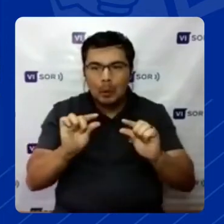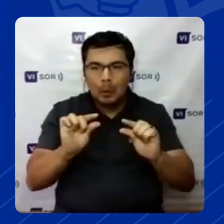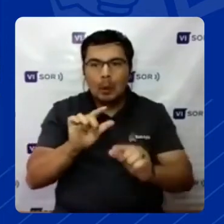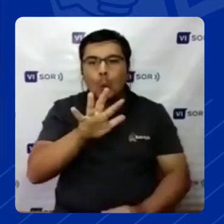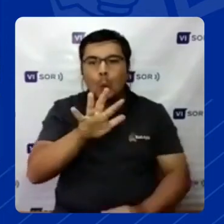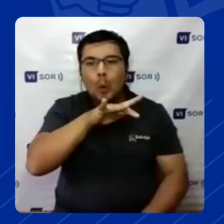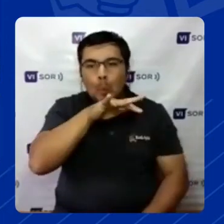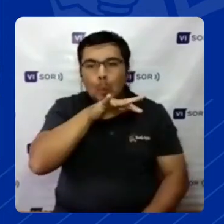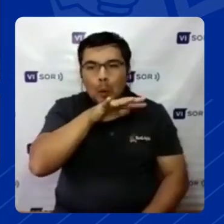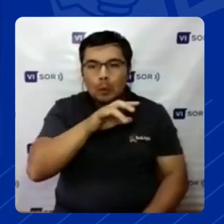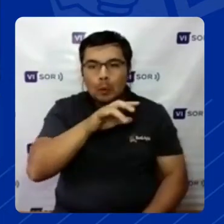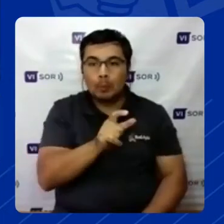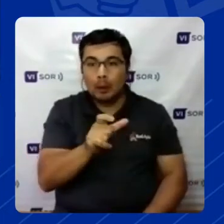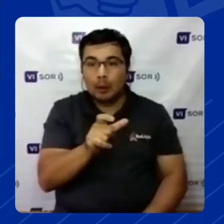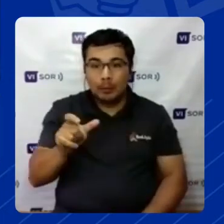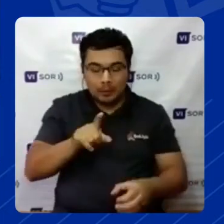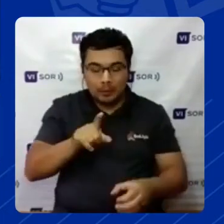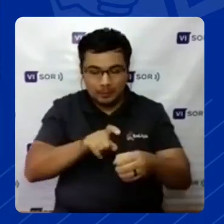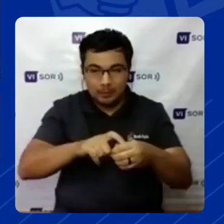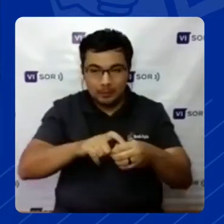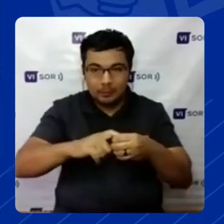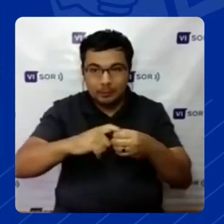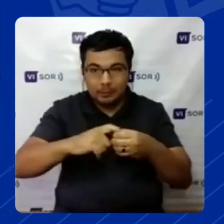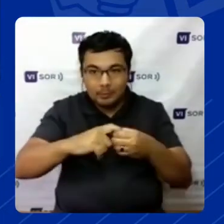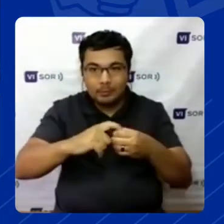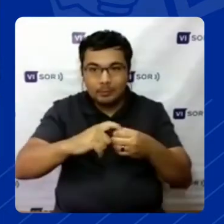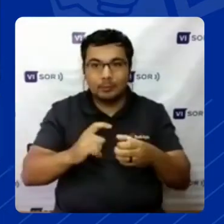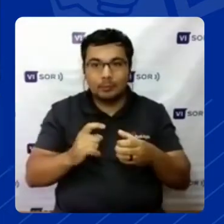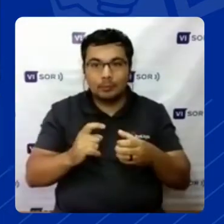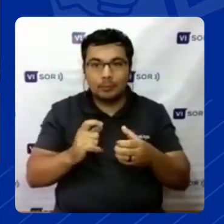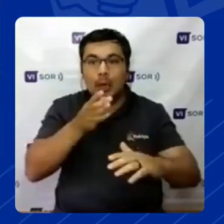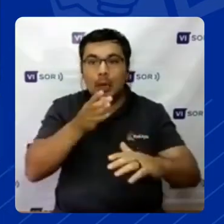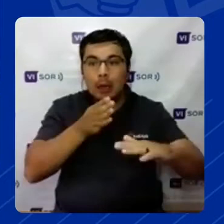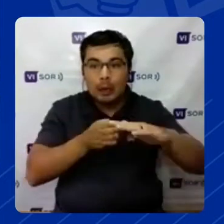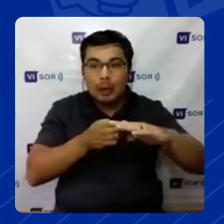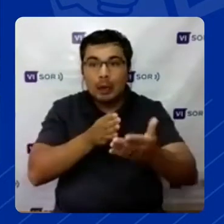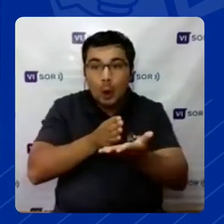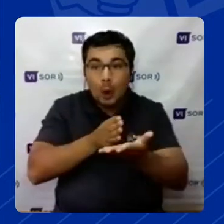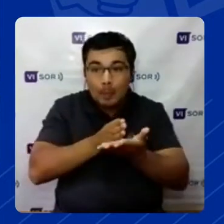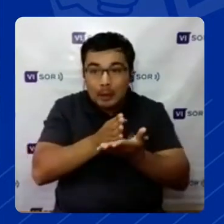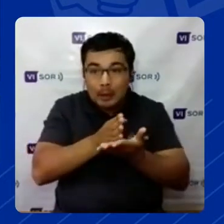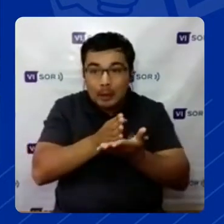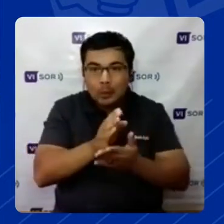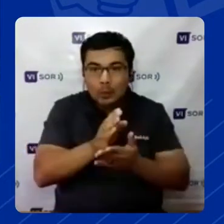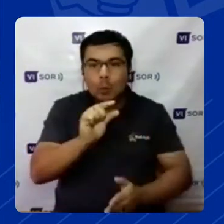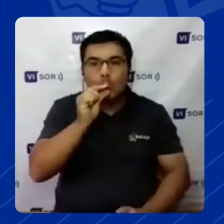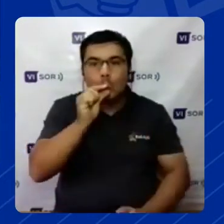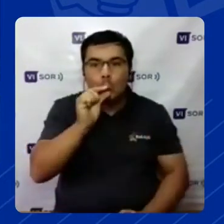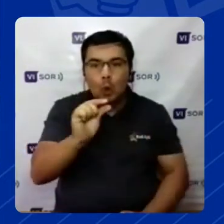personas se conecten y empezamos en breves momentos con este webinar.